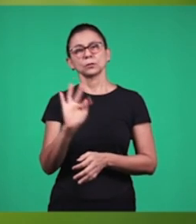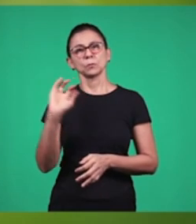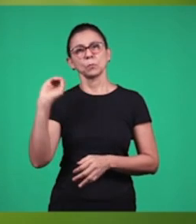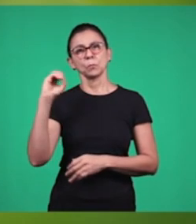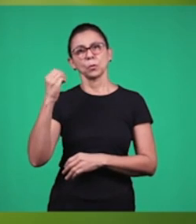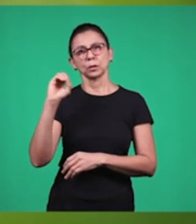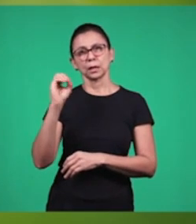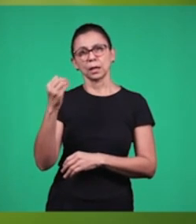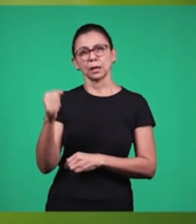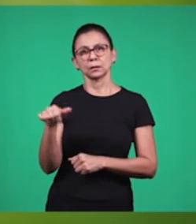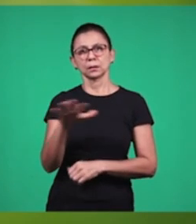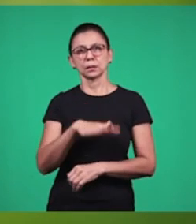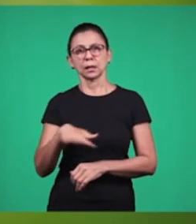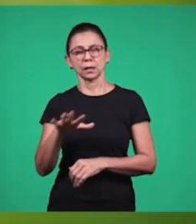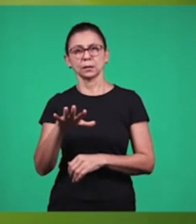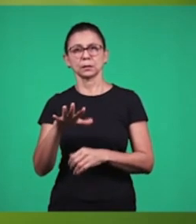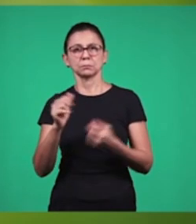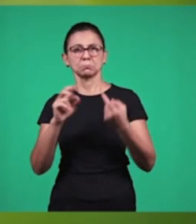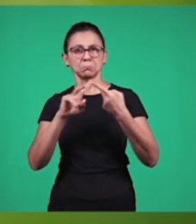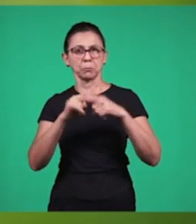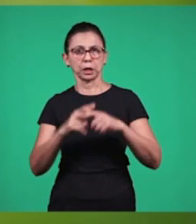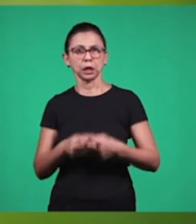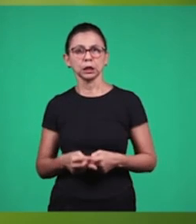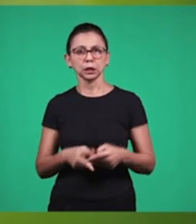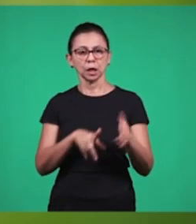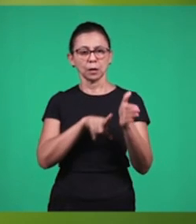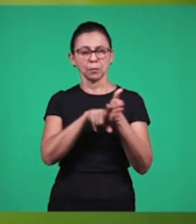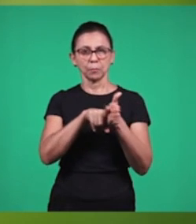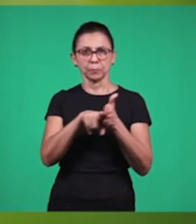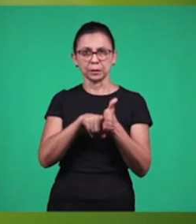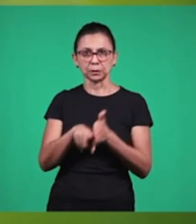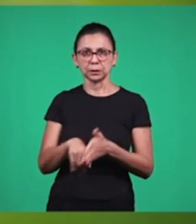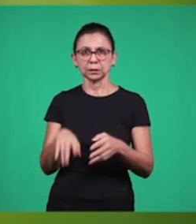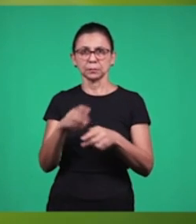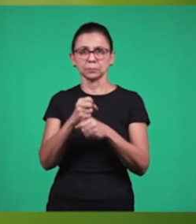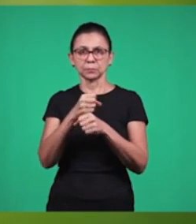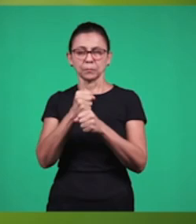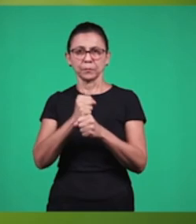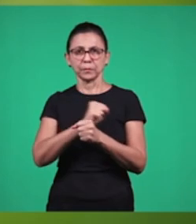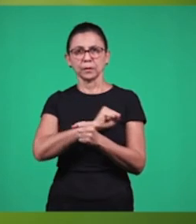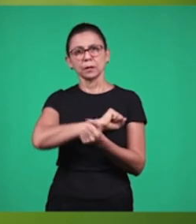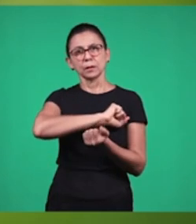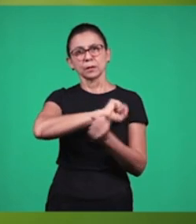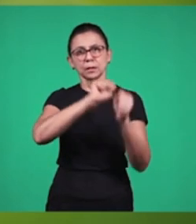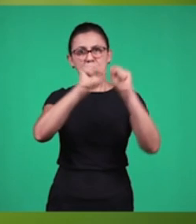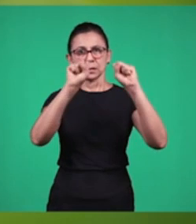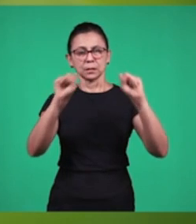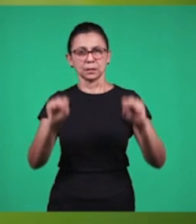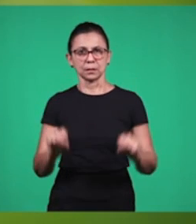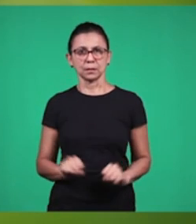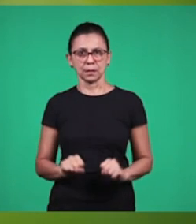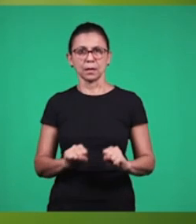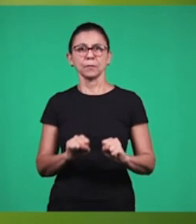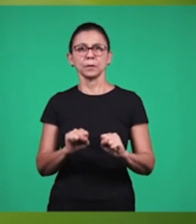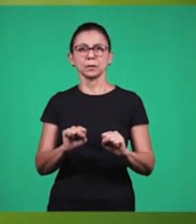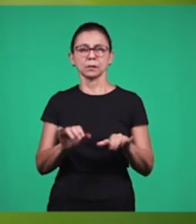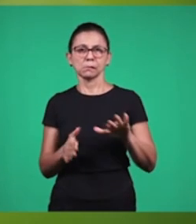área de mecánica, estadística y termodinámica en sistemas fuera de